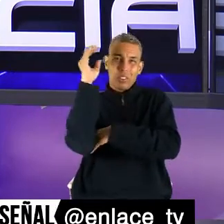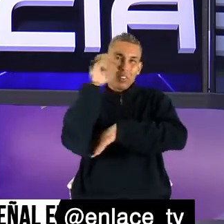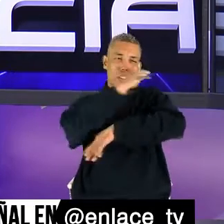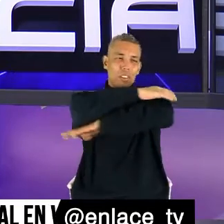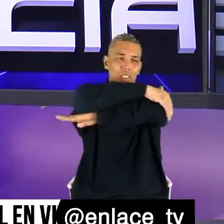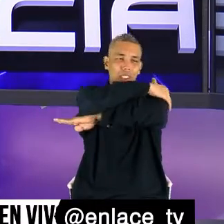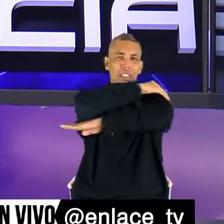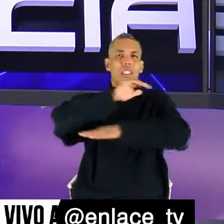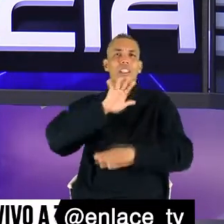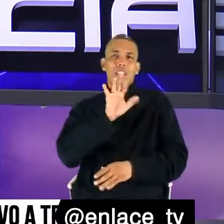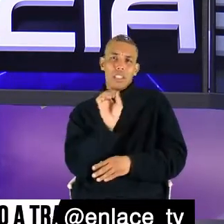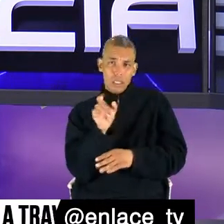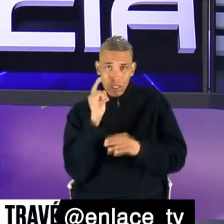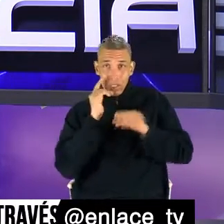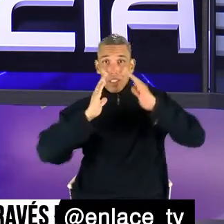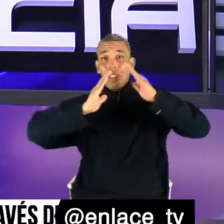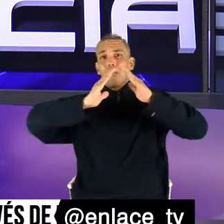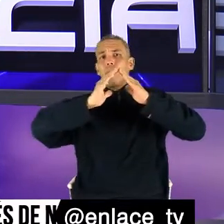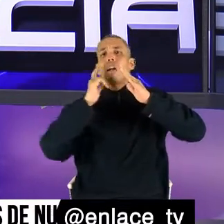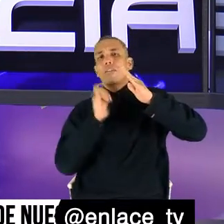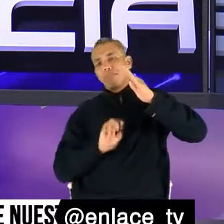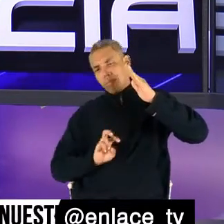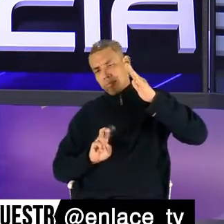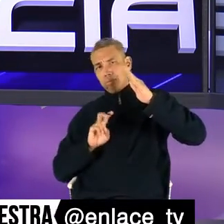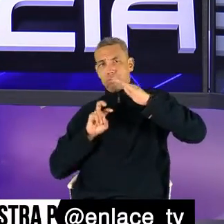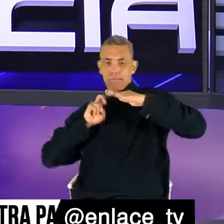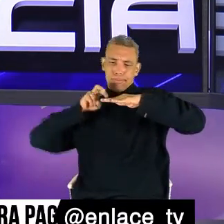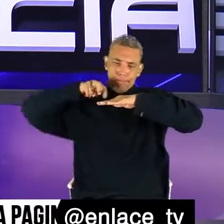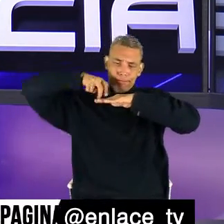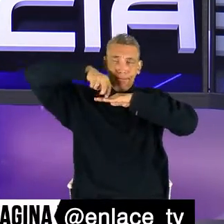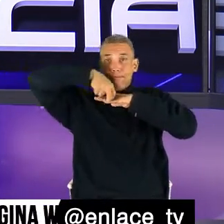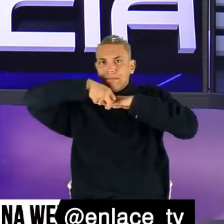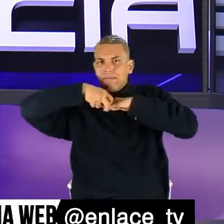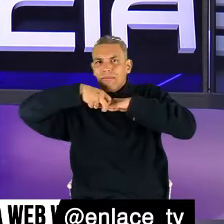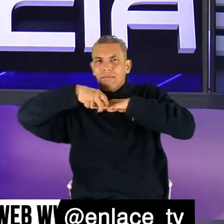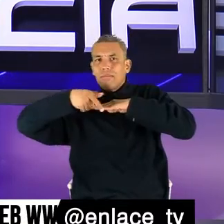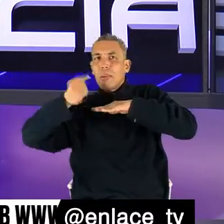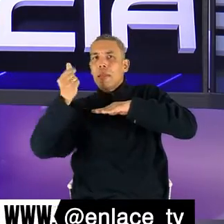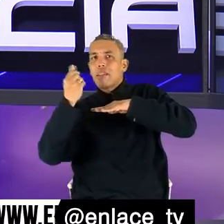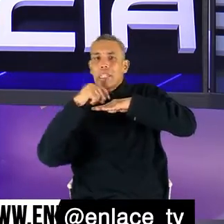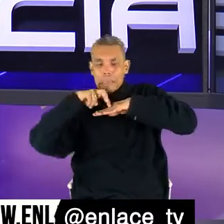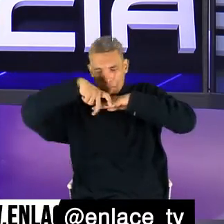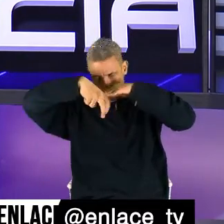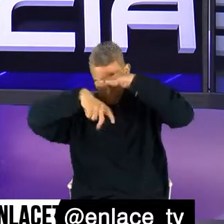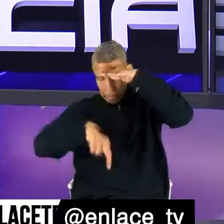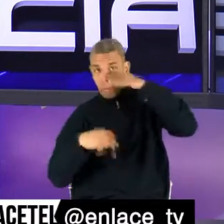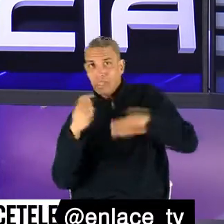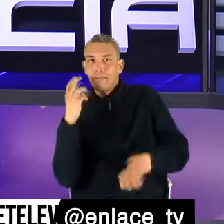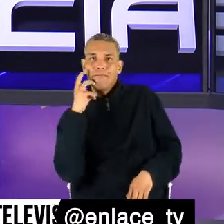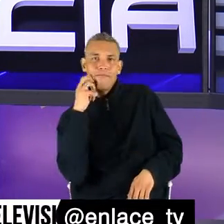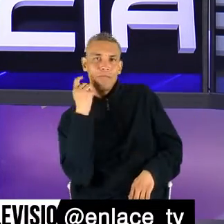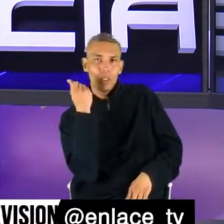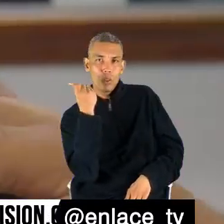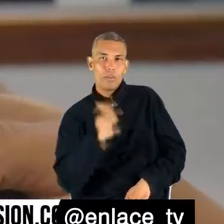Delincuentes ingresaron por el techo de un establecimiento comercial y lograron llevarse dinero en efectivo y mercancía.